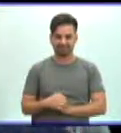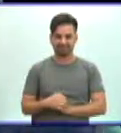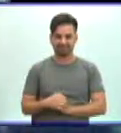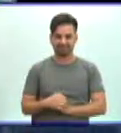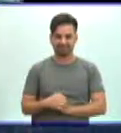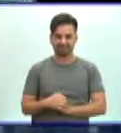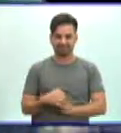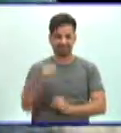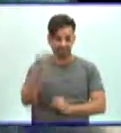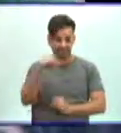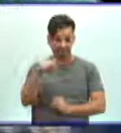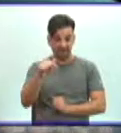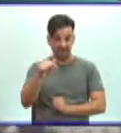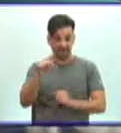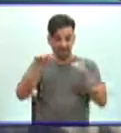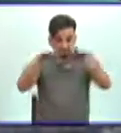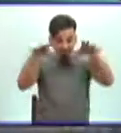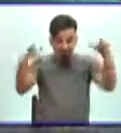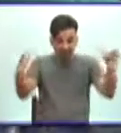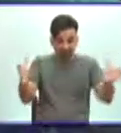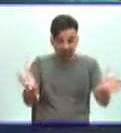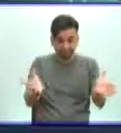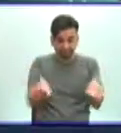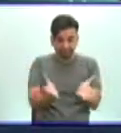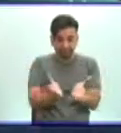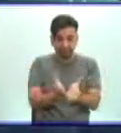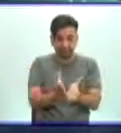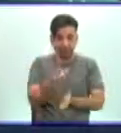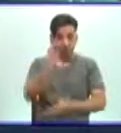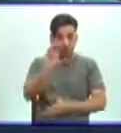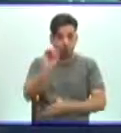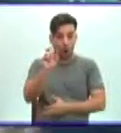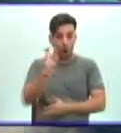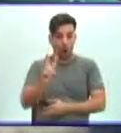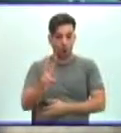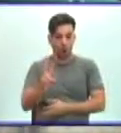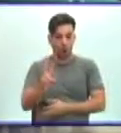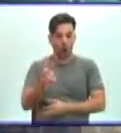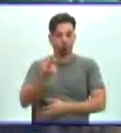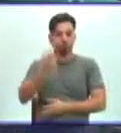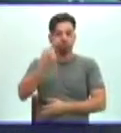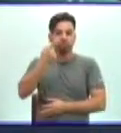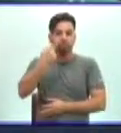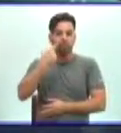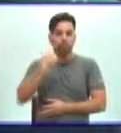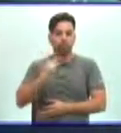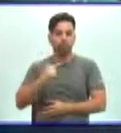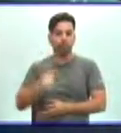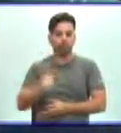En la atmósfera es donde encontramos el oxígeno, un elemento esencial para la vida en la Tierra.